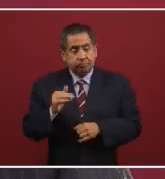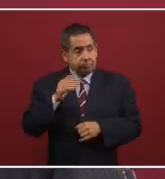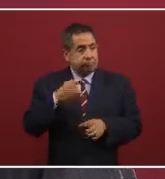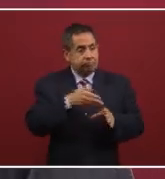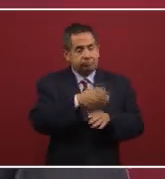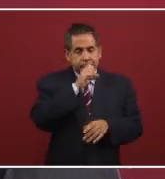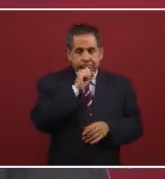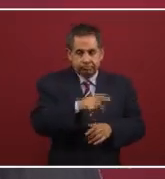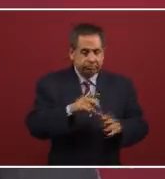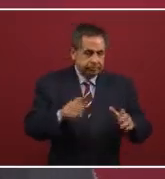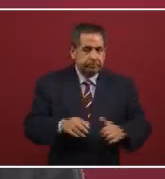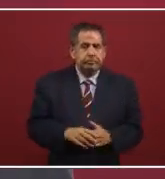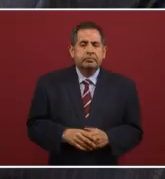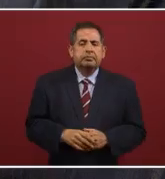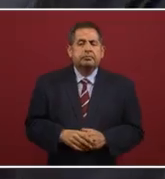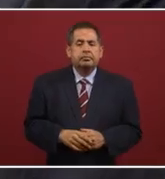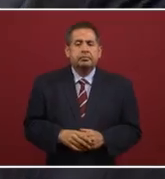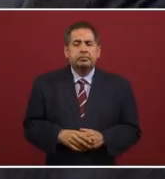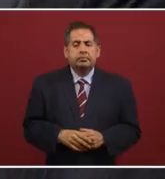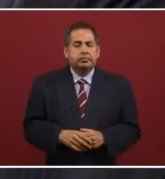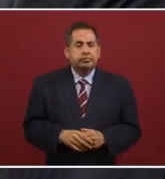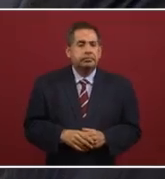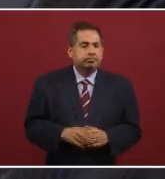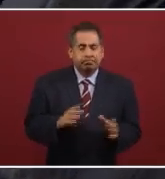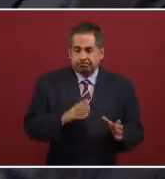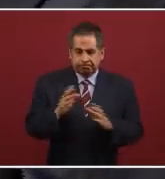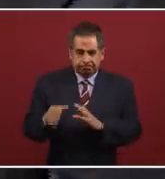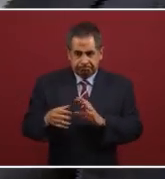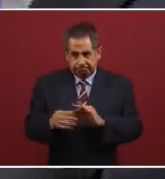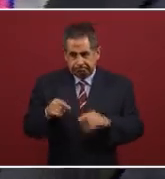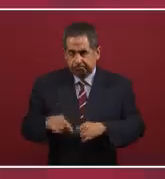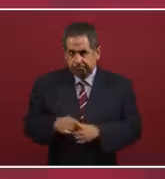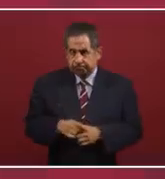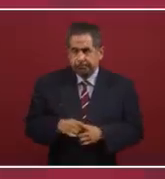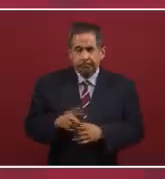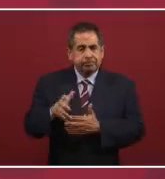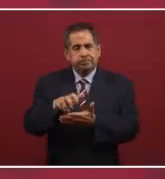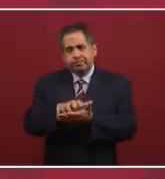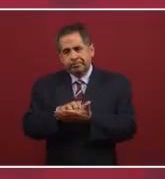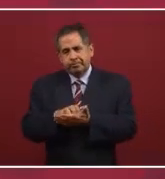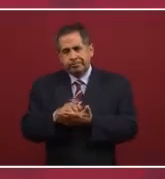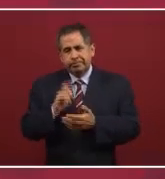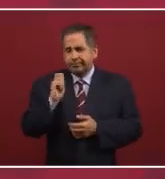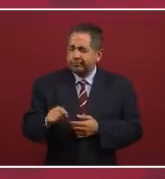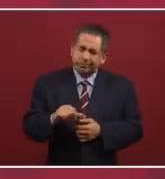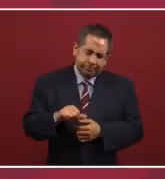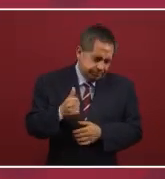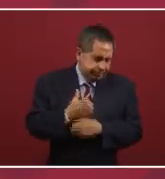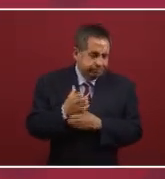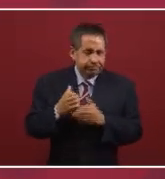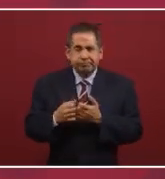sentido. Entonces, acá la austeridad es otra cosa.